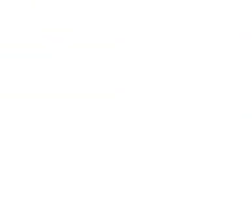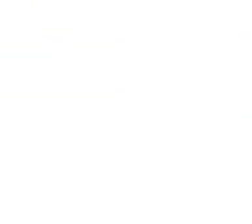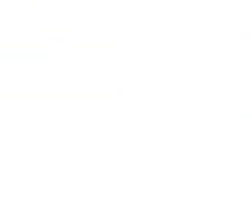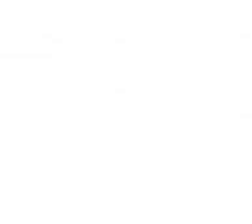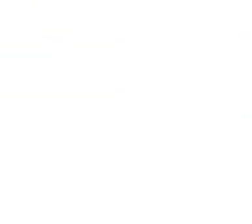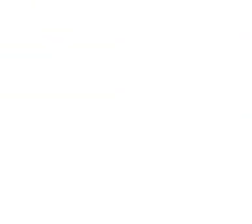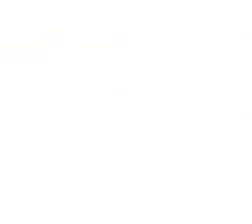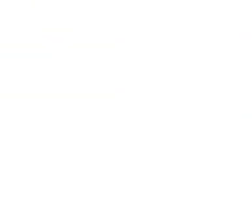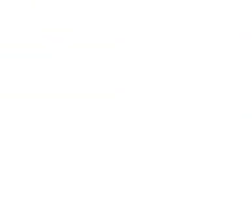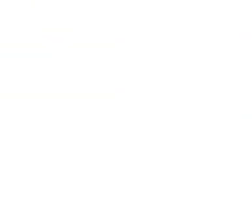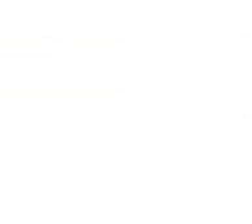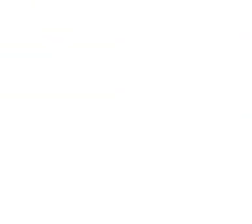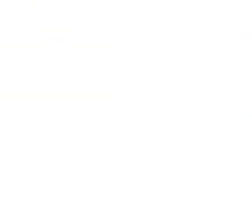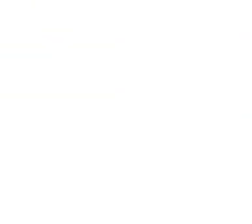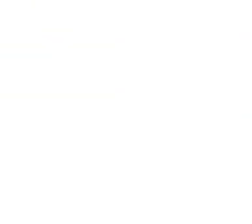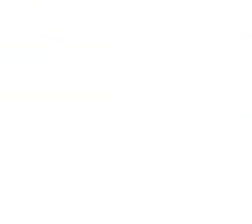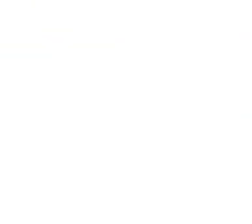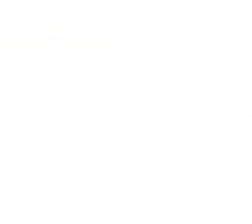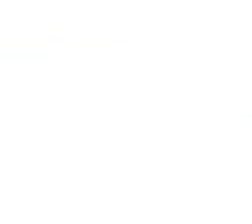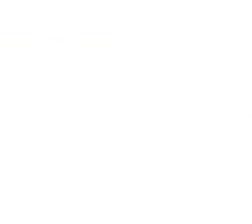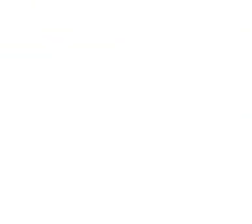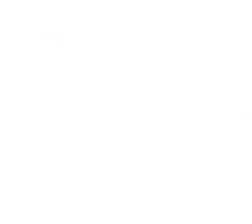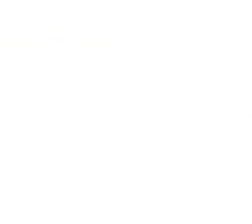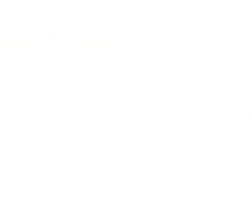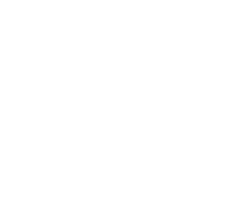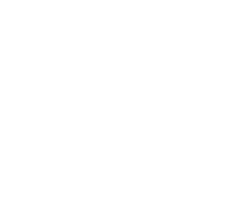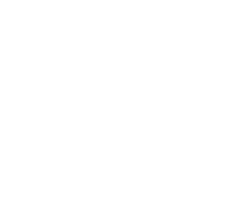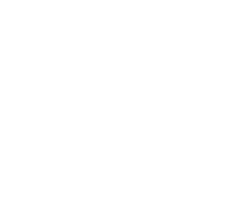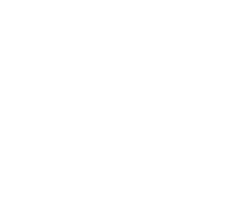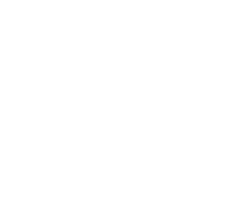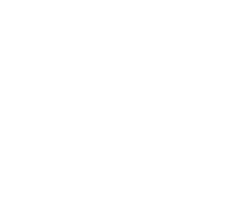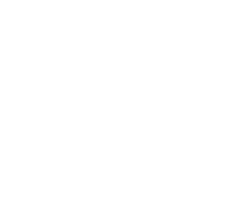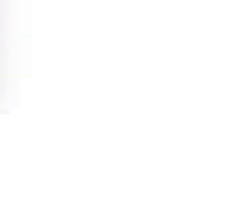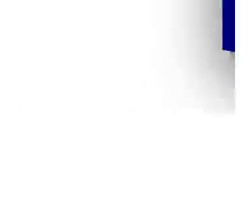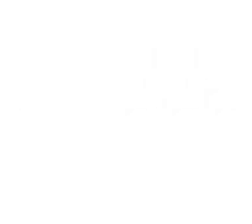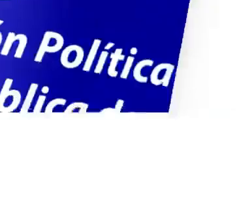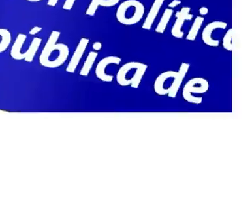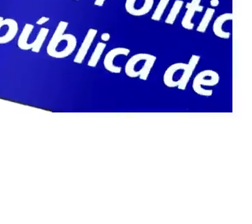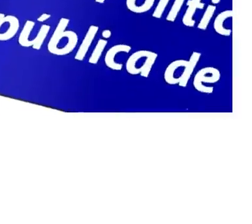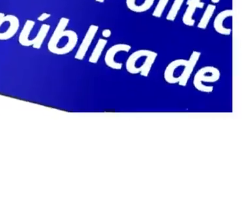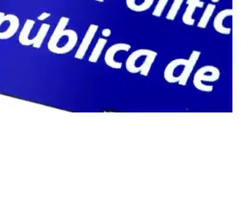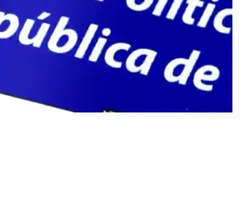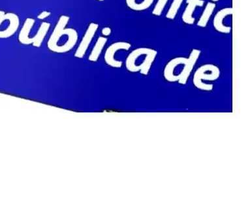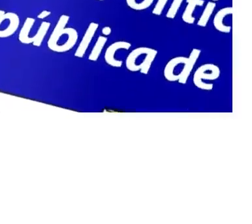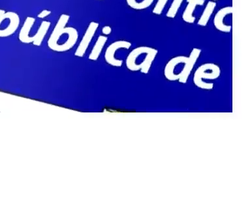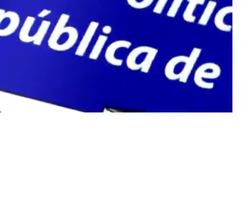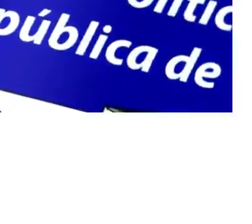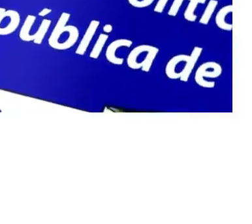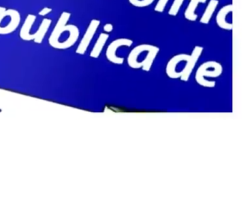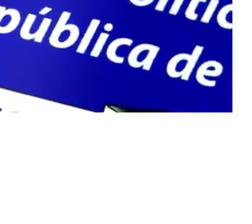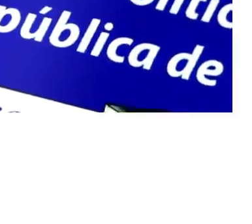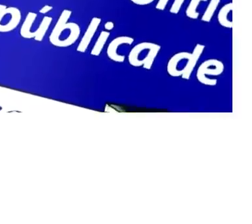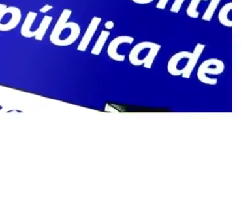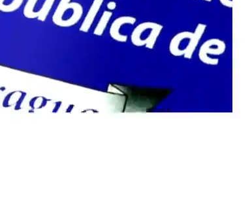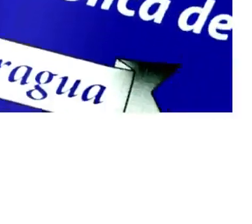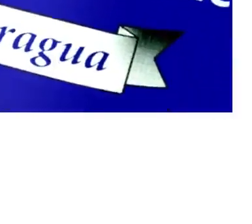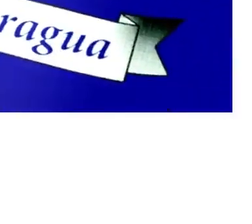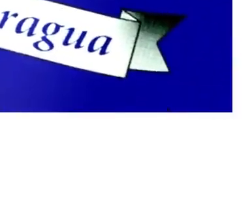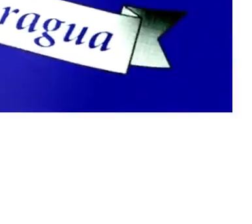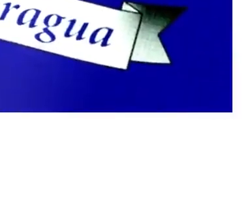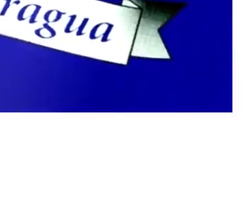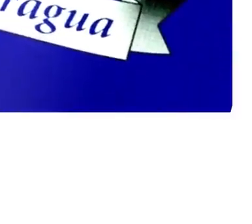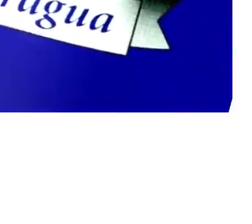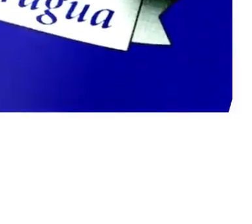Artículo 88. Se garantiza el derecho inalienable de los trabajadores para que, en defensa de sus intereses particulares o